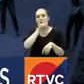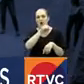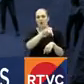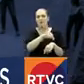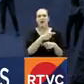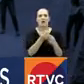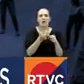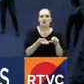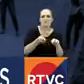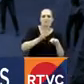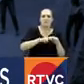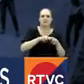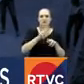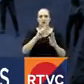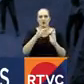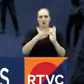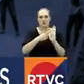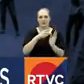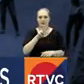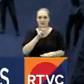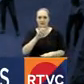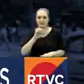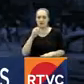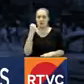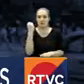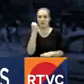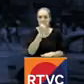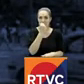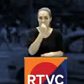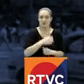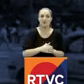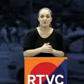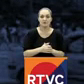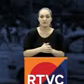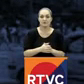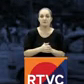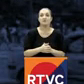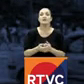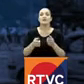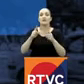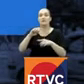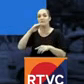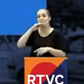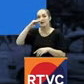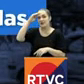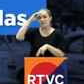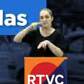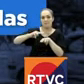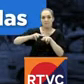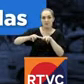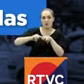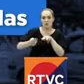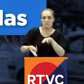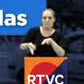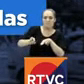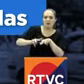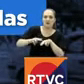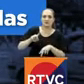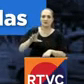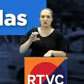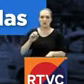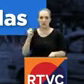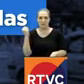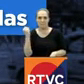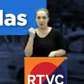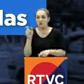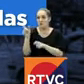en 2.700 pesos para este 2022. El incremento para la tarifa del sistema masivo del Metro de Medellín será de 150 pesos para el